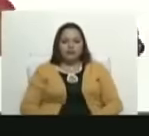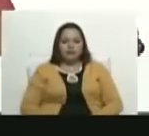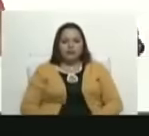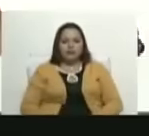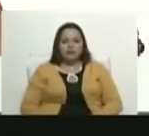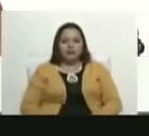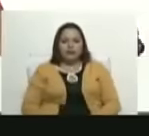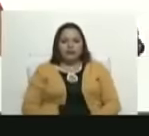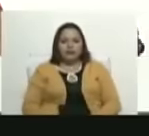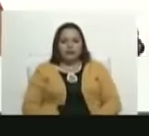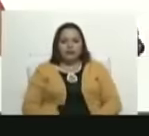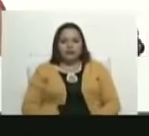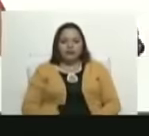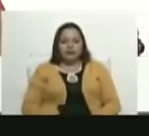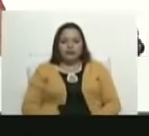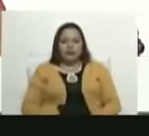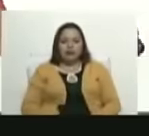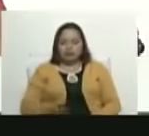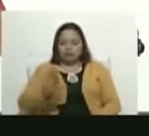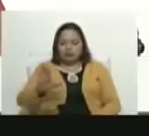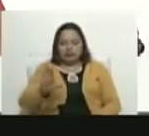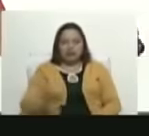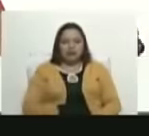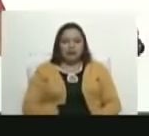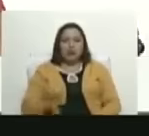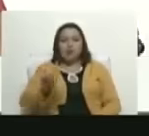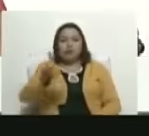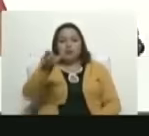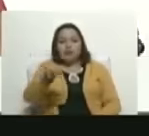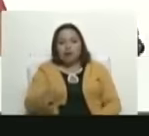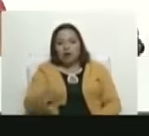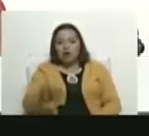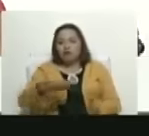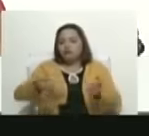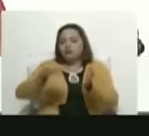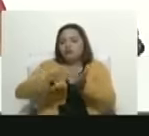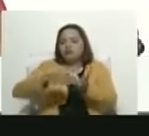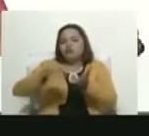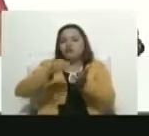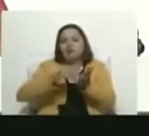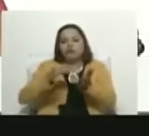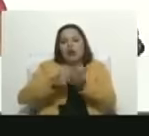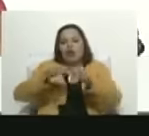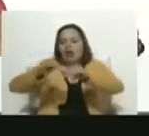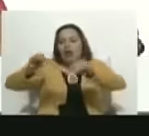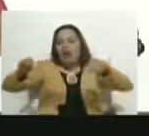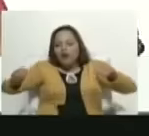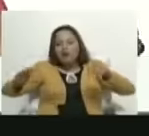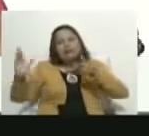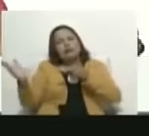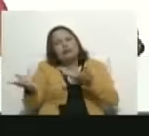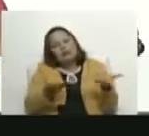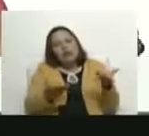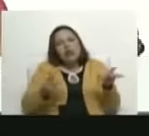Mira, si alguien ha llamado al diálogo, a la paz, al